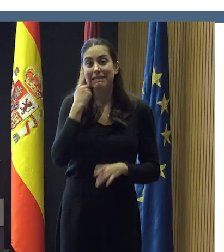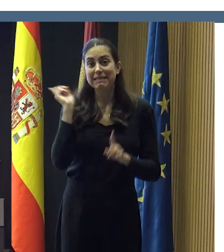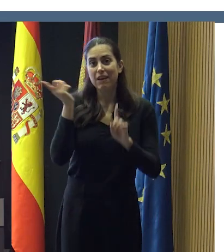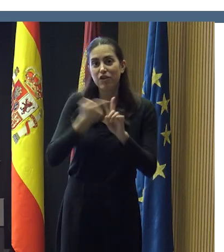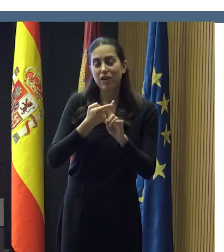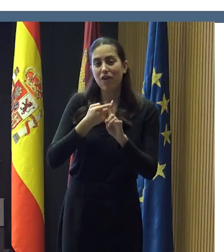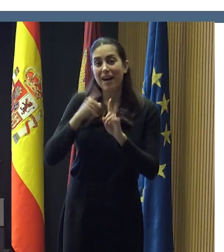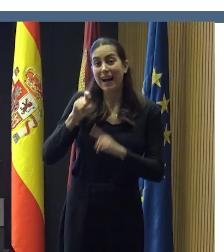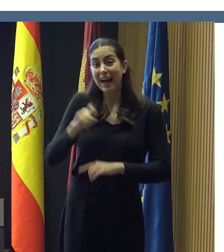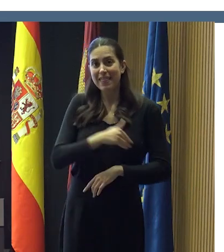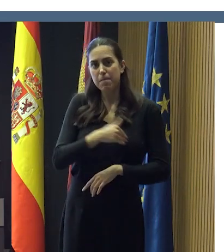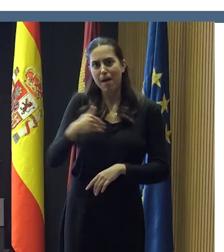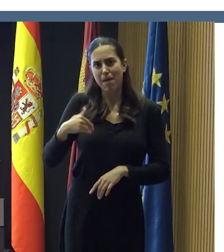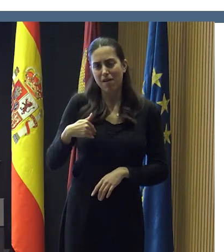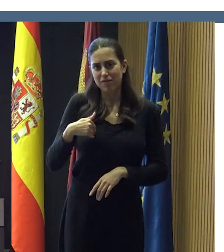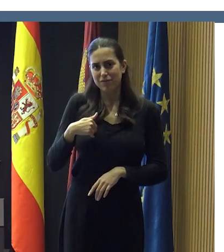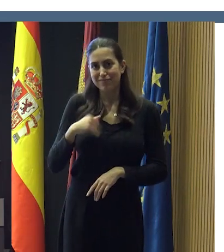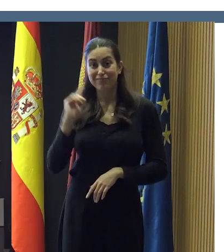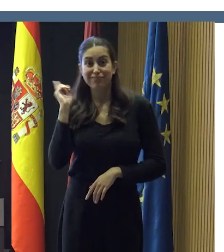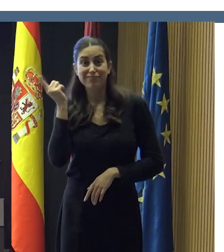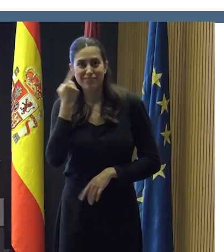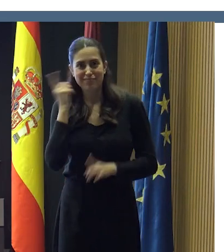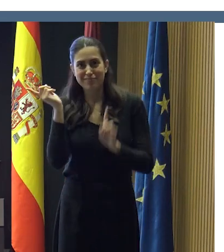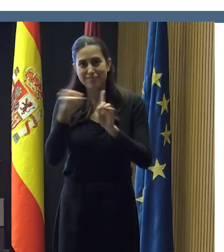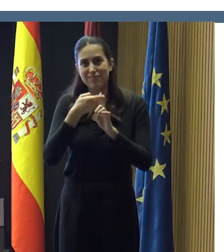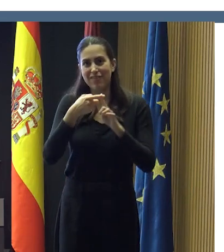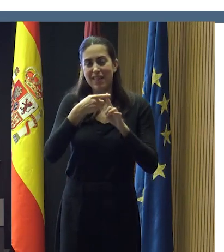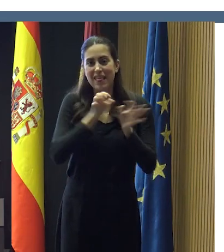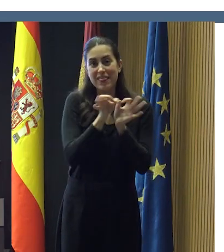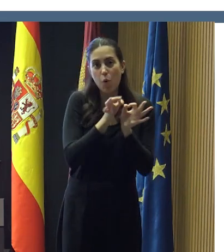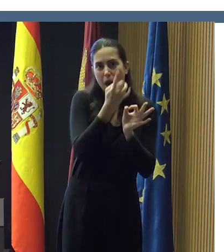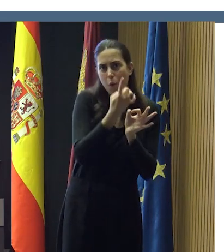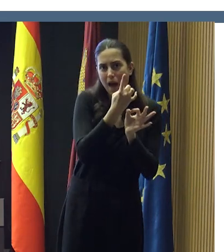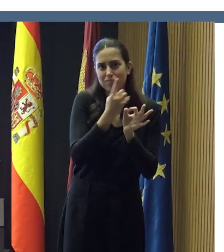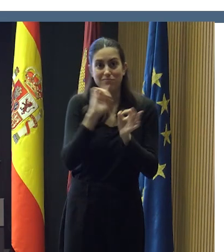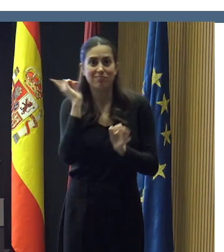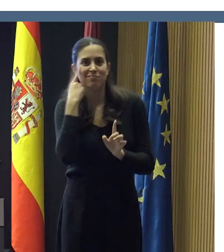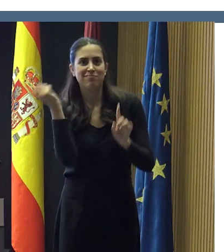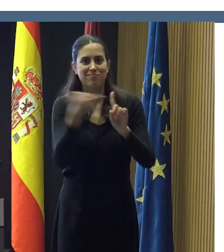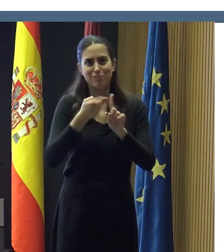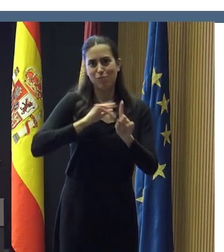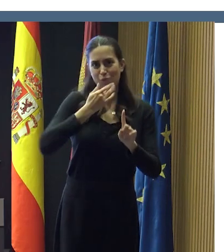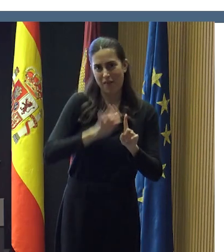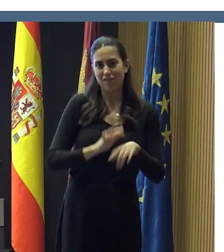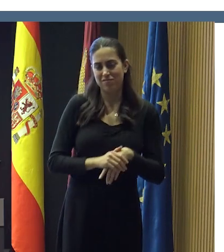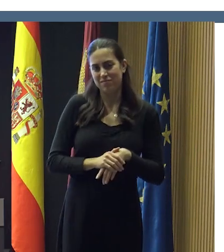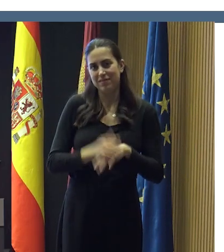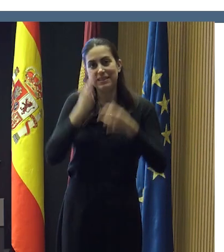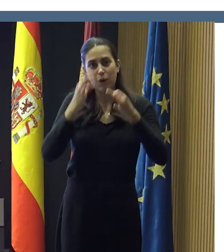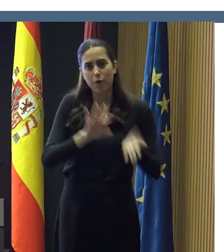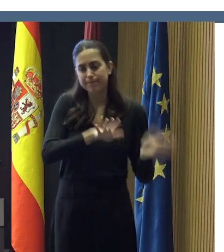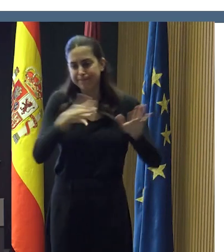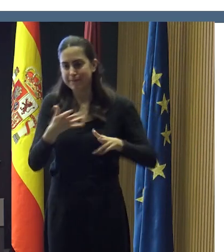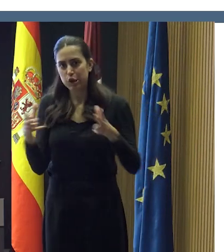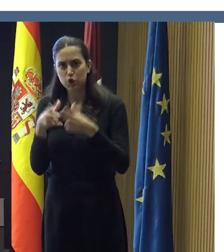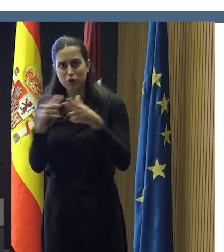de mama desde una sola célula mutada. Eso en algún momento llegará pues, a la población